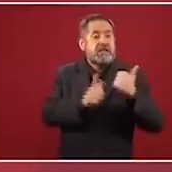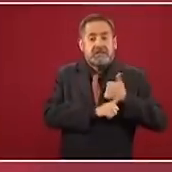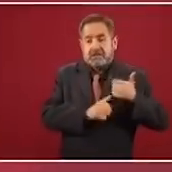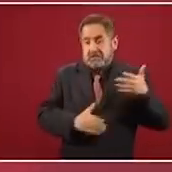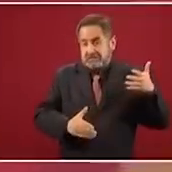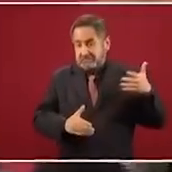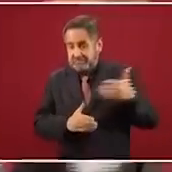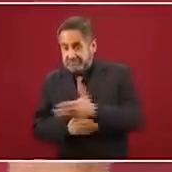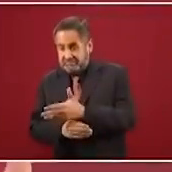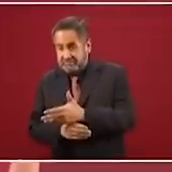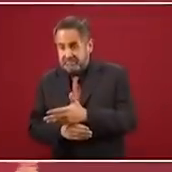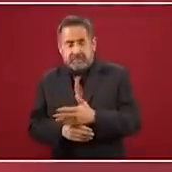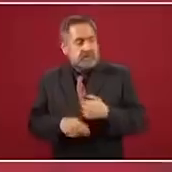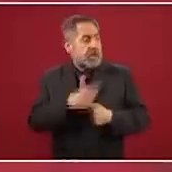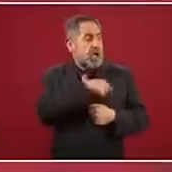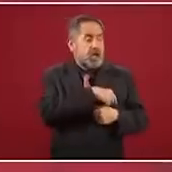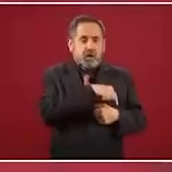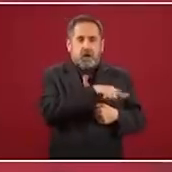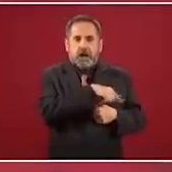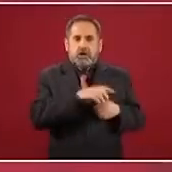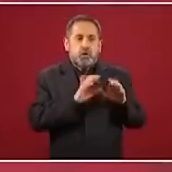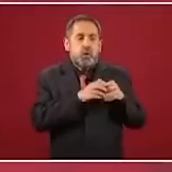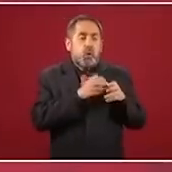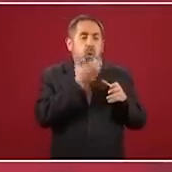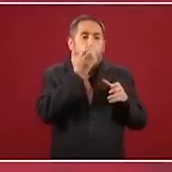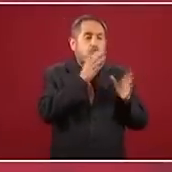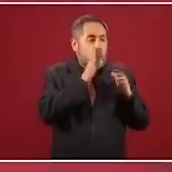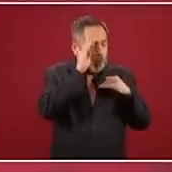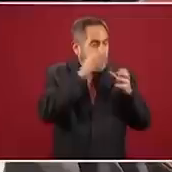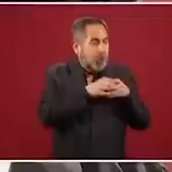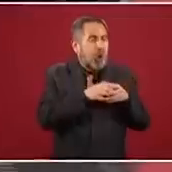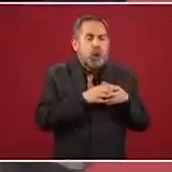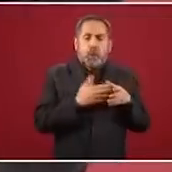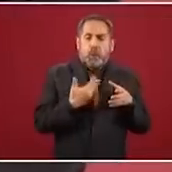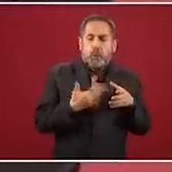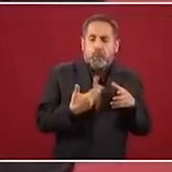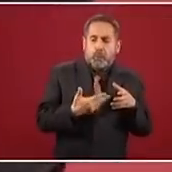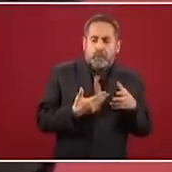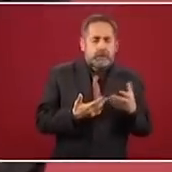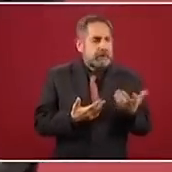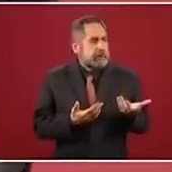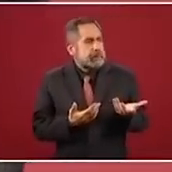¿sí?, los conservadores de ese entonces, que ahora